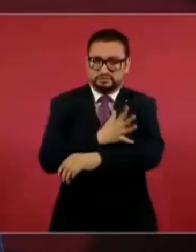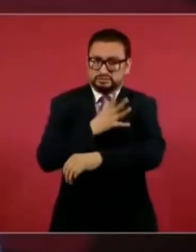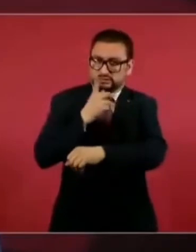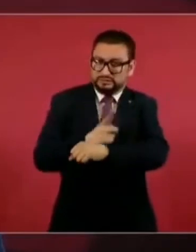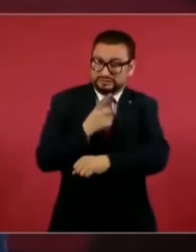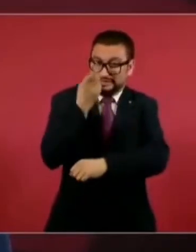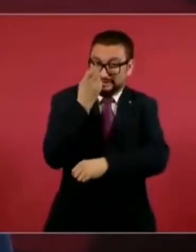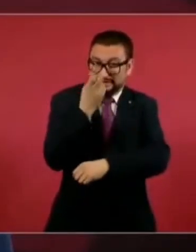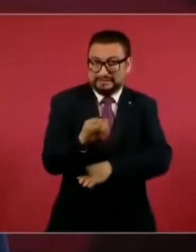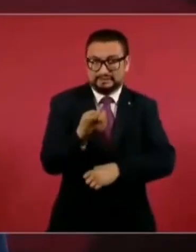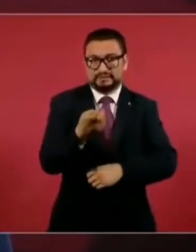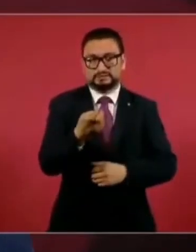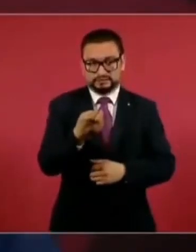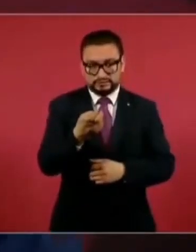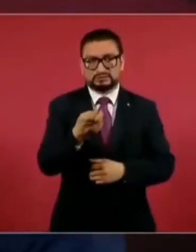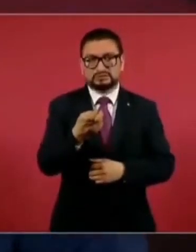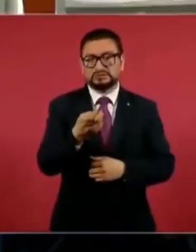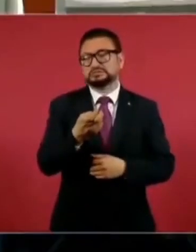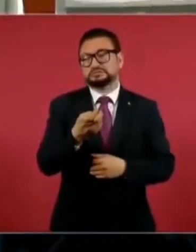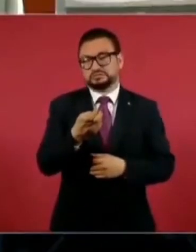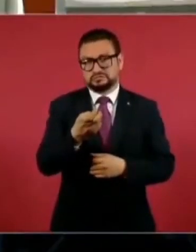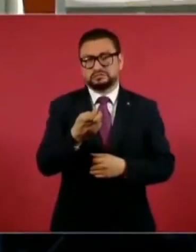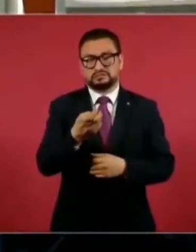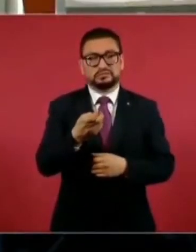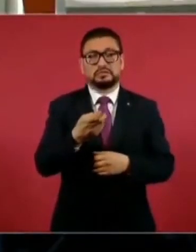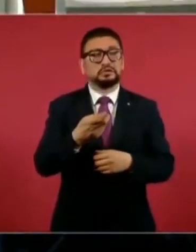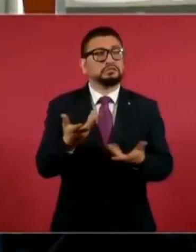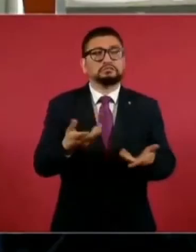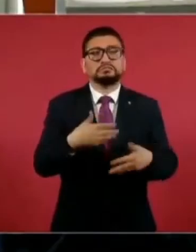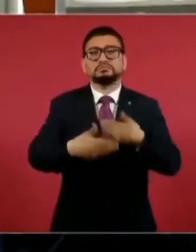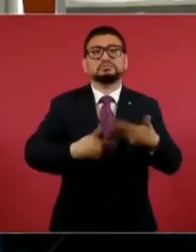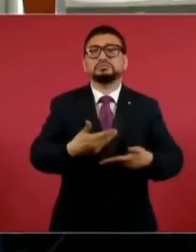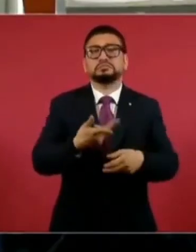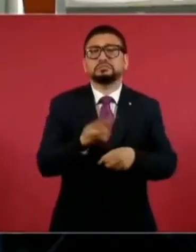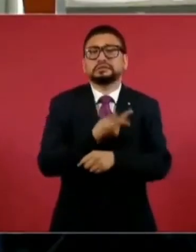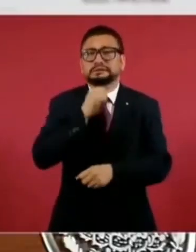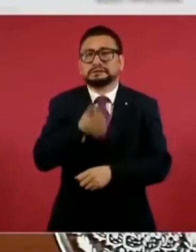así no pasa nada,